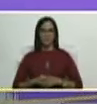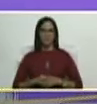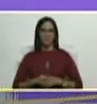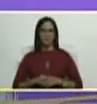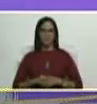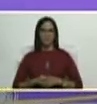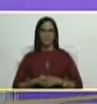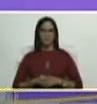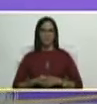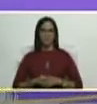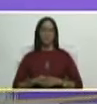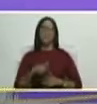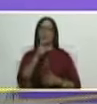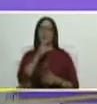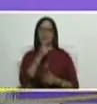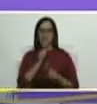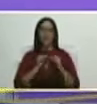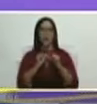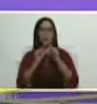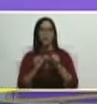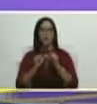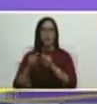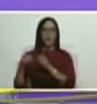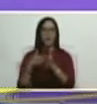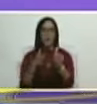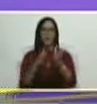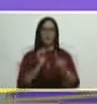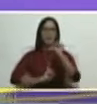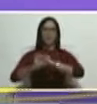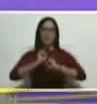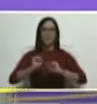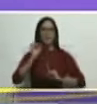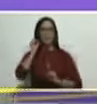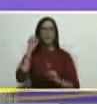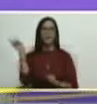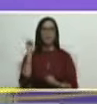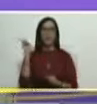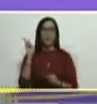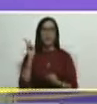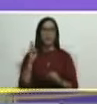Venezuela Y quién continua el camino del feminismo en